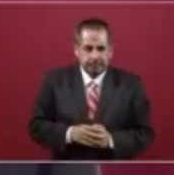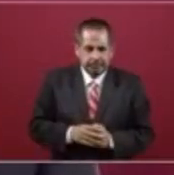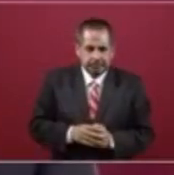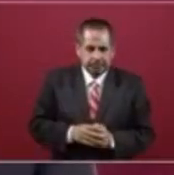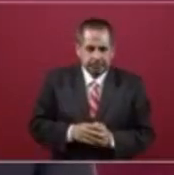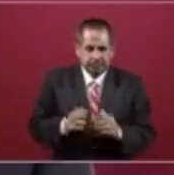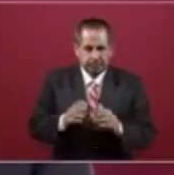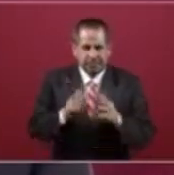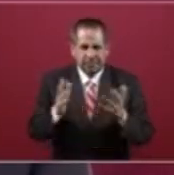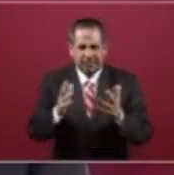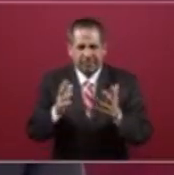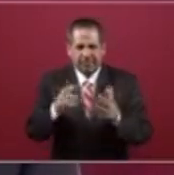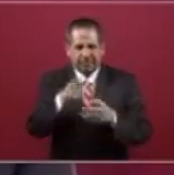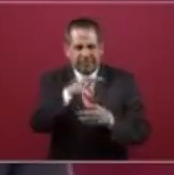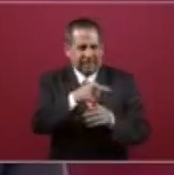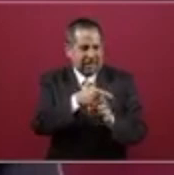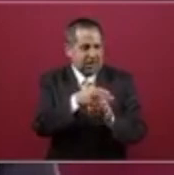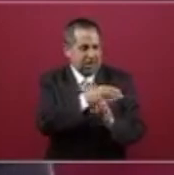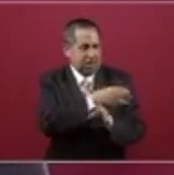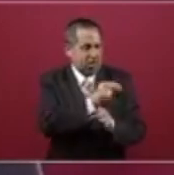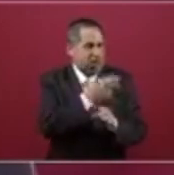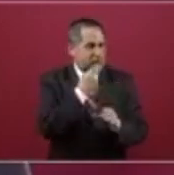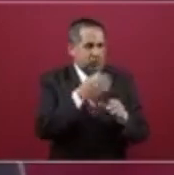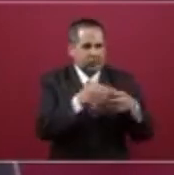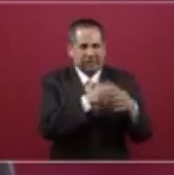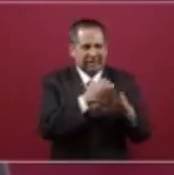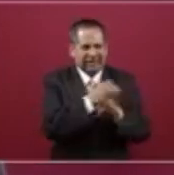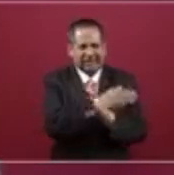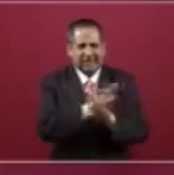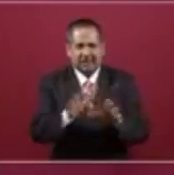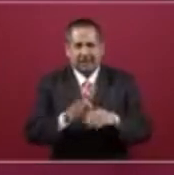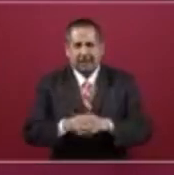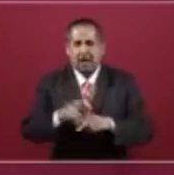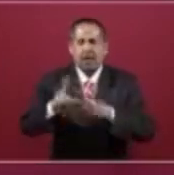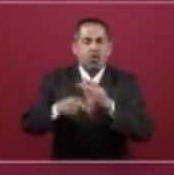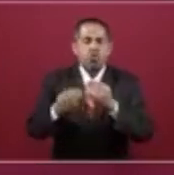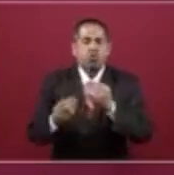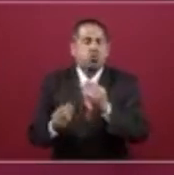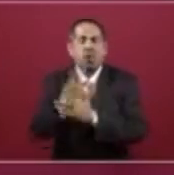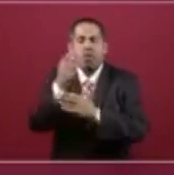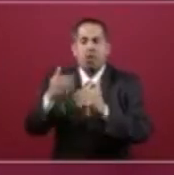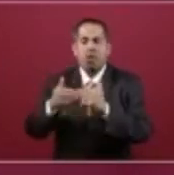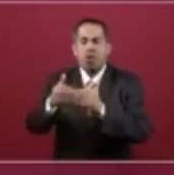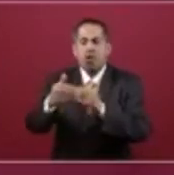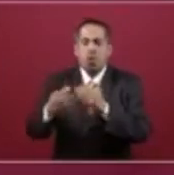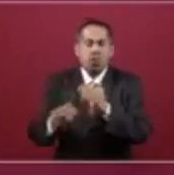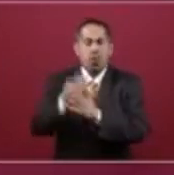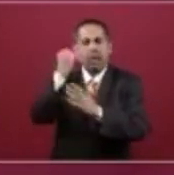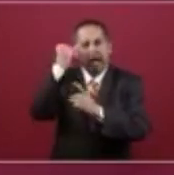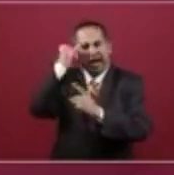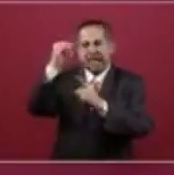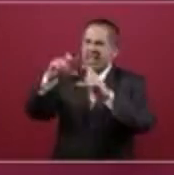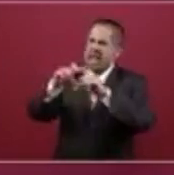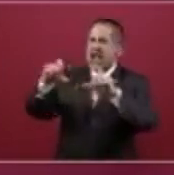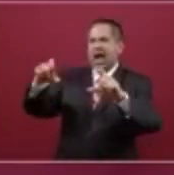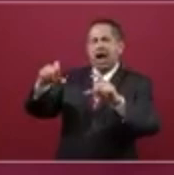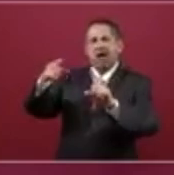ese lenguaje vamos a utilizar. Vamos a crear un nuevo paradigma.